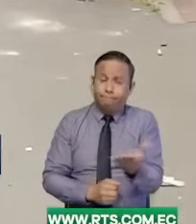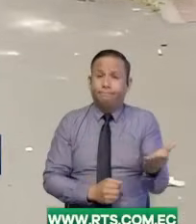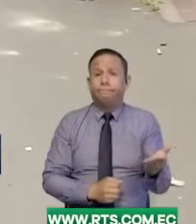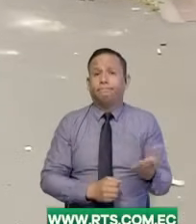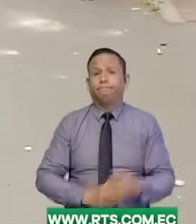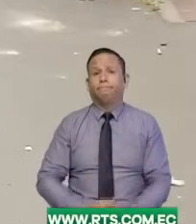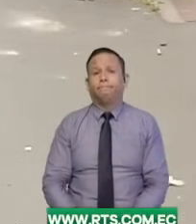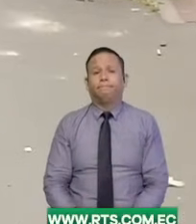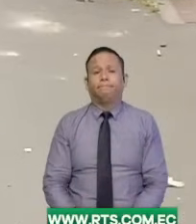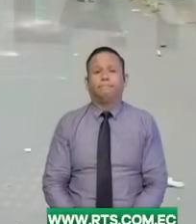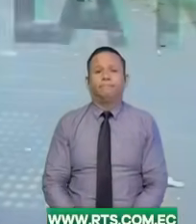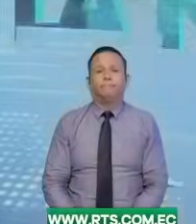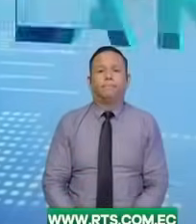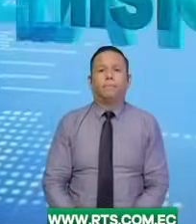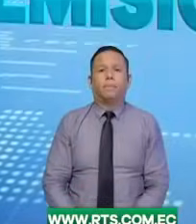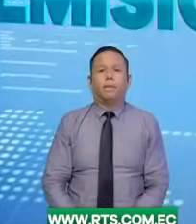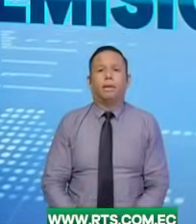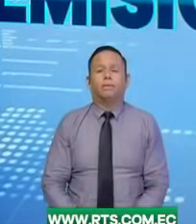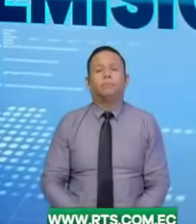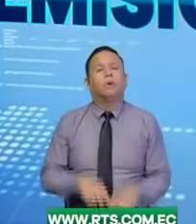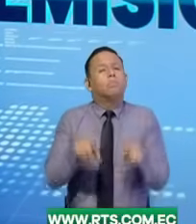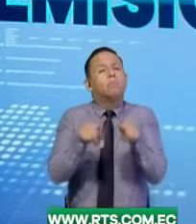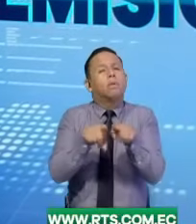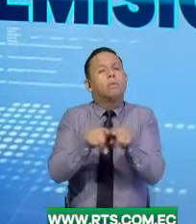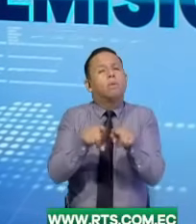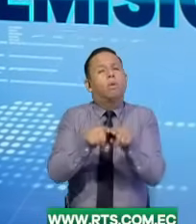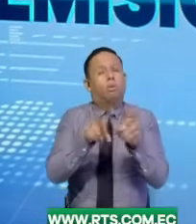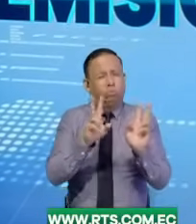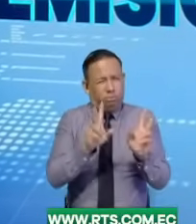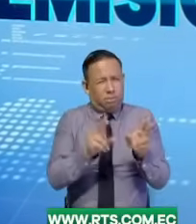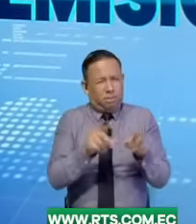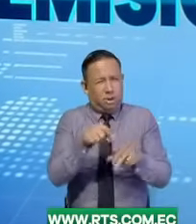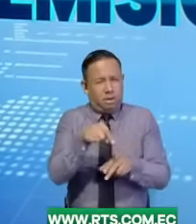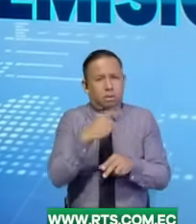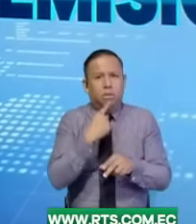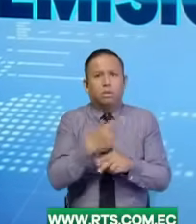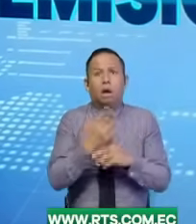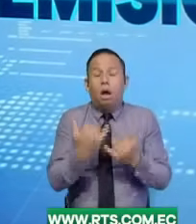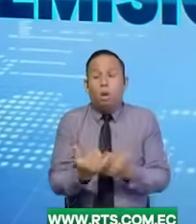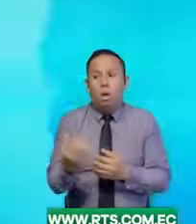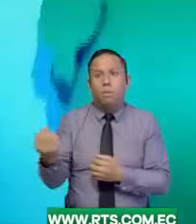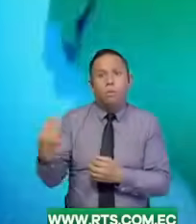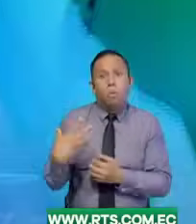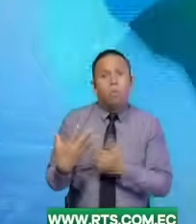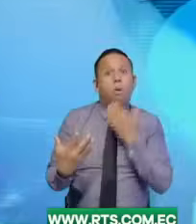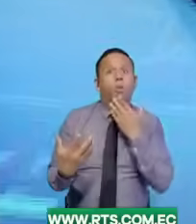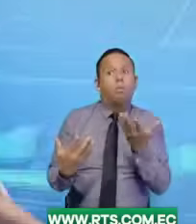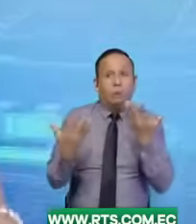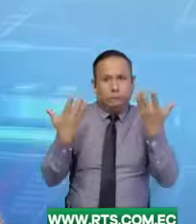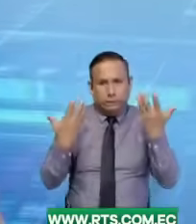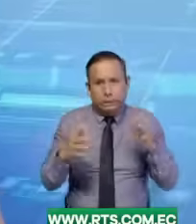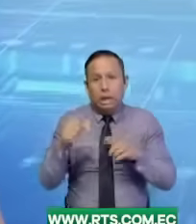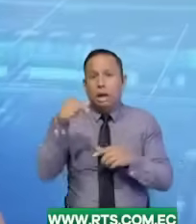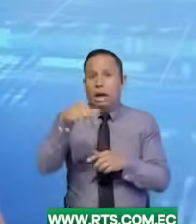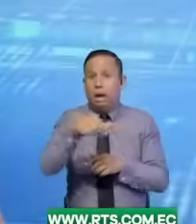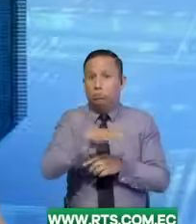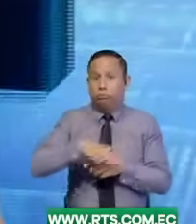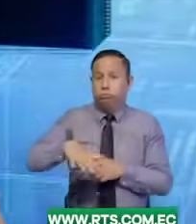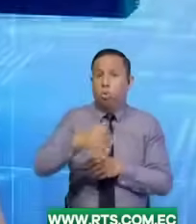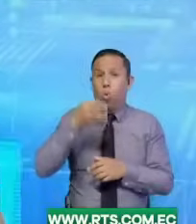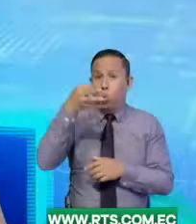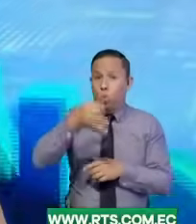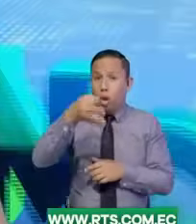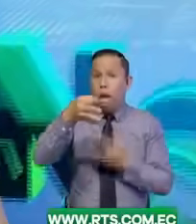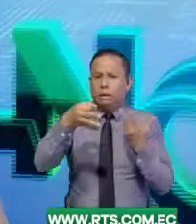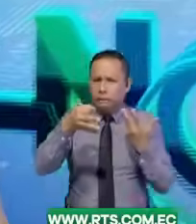Pisa. Y a propósito de estos acontecimientos, existen medidas que se han adoptado allí en el Cantón Durán. Para